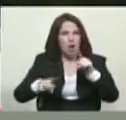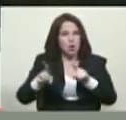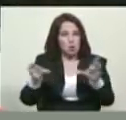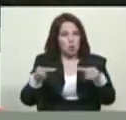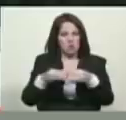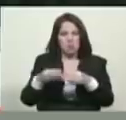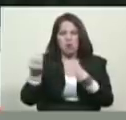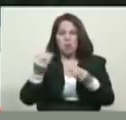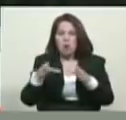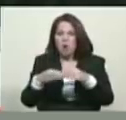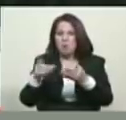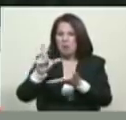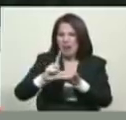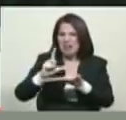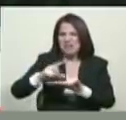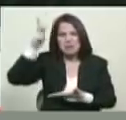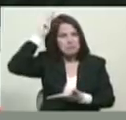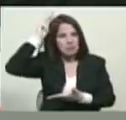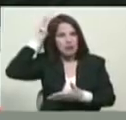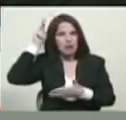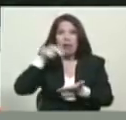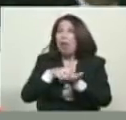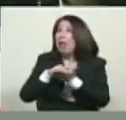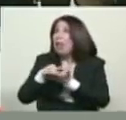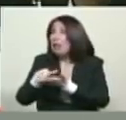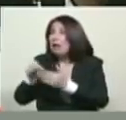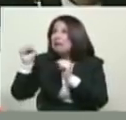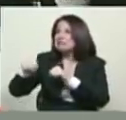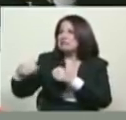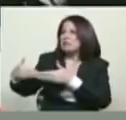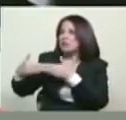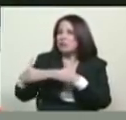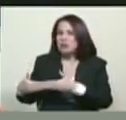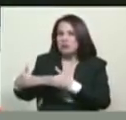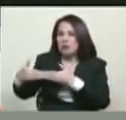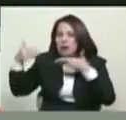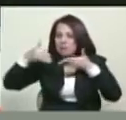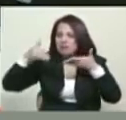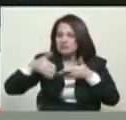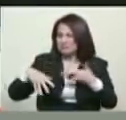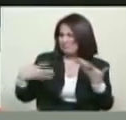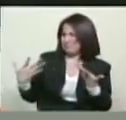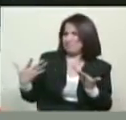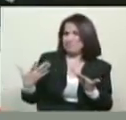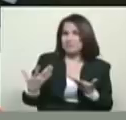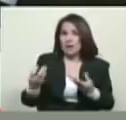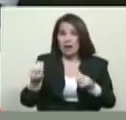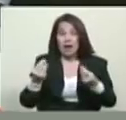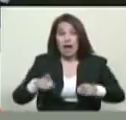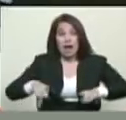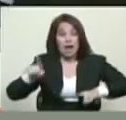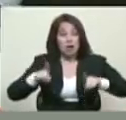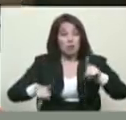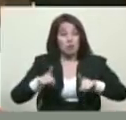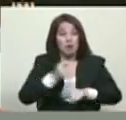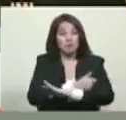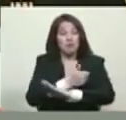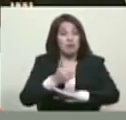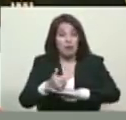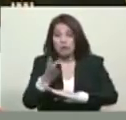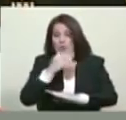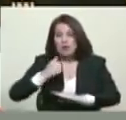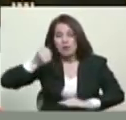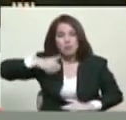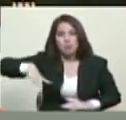Lima, sometidos al mensaje norteamericano. Esas, creo que sean algunas autoridades, no son pueblos, no son movimientos